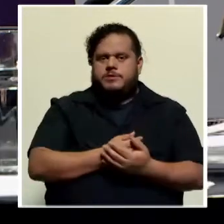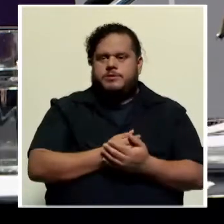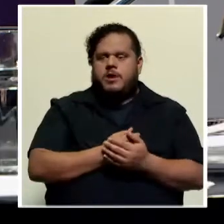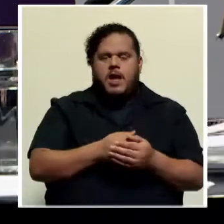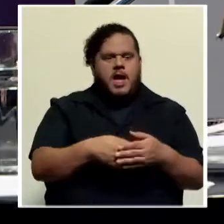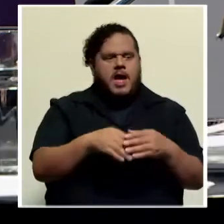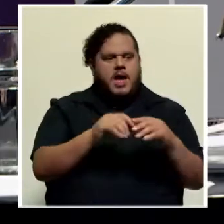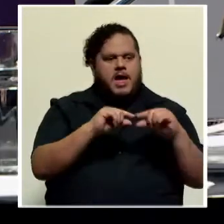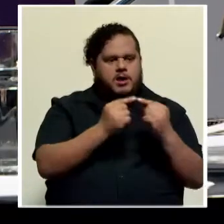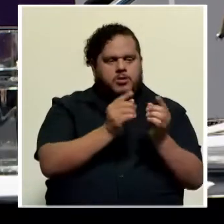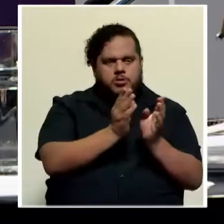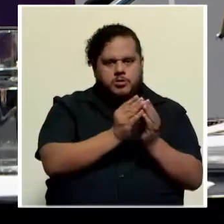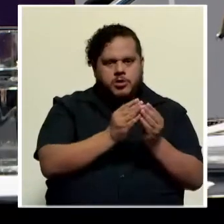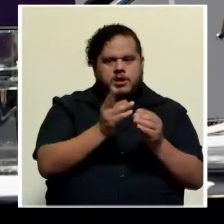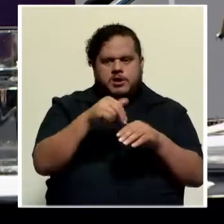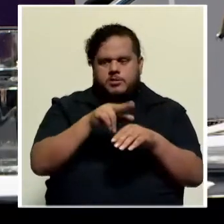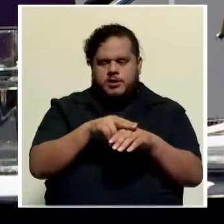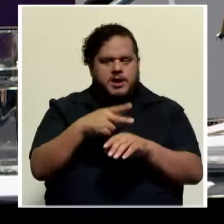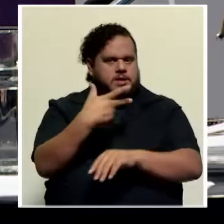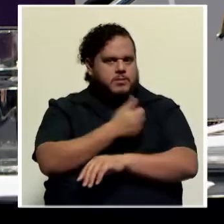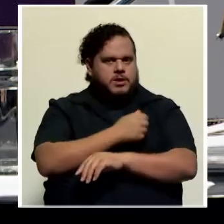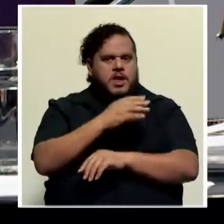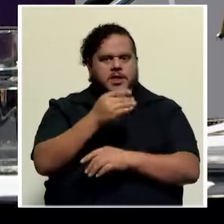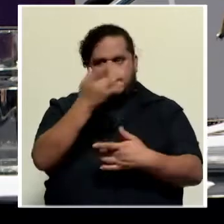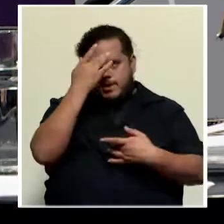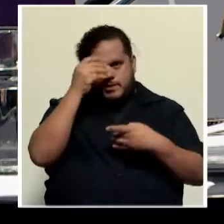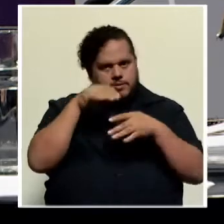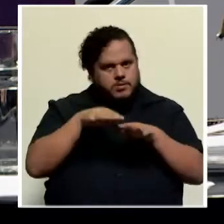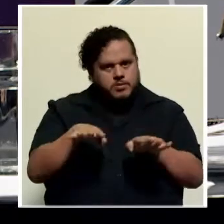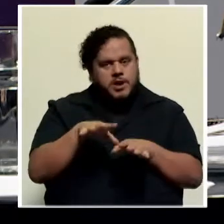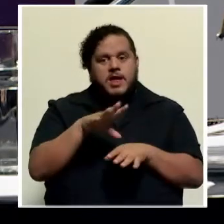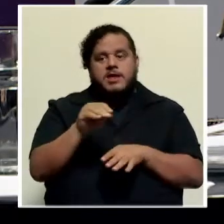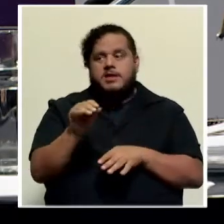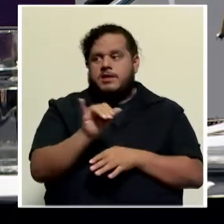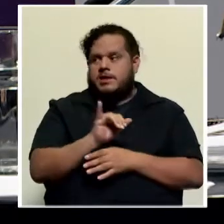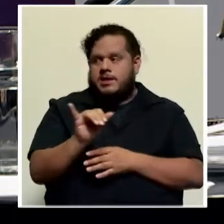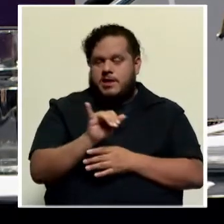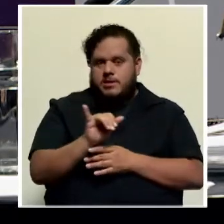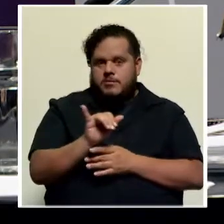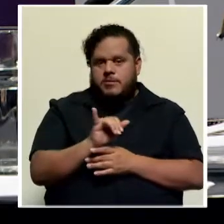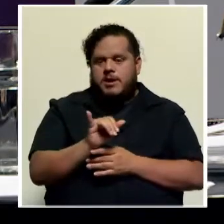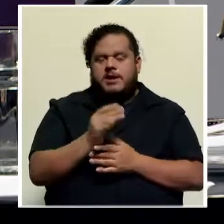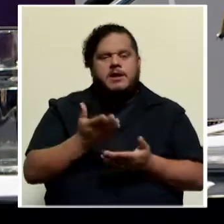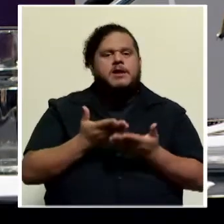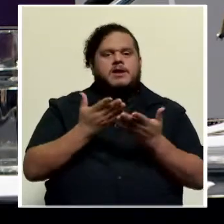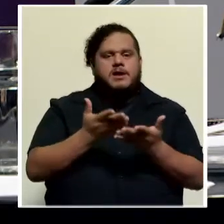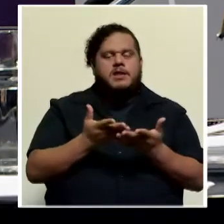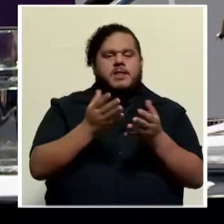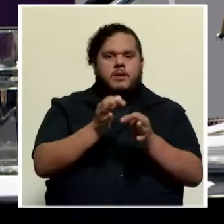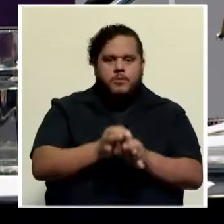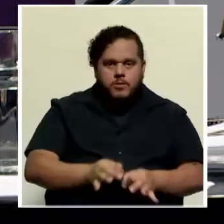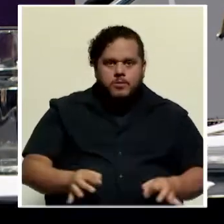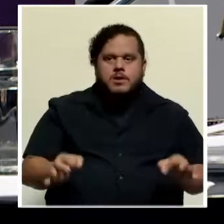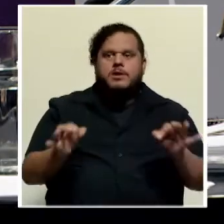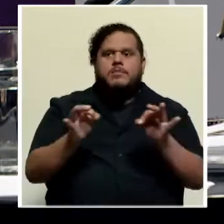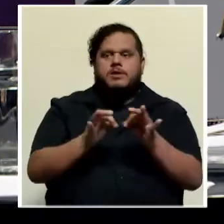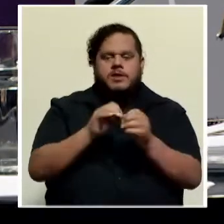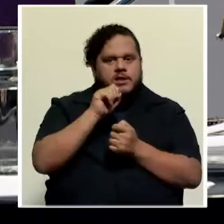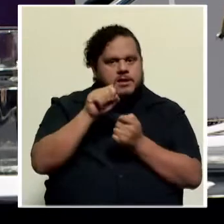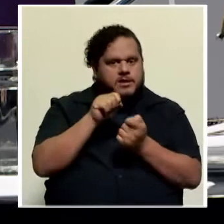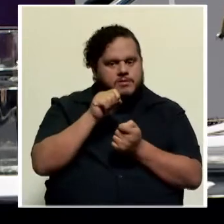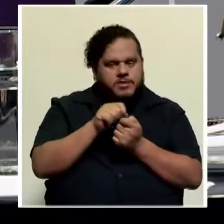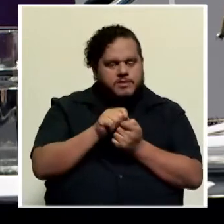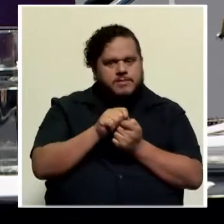la Comisión Nacional de Vacunación y Epidemiología, y que además le da un peso muy específico